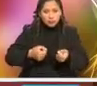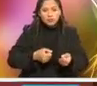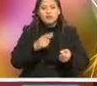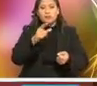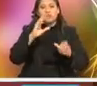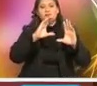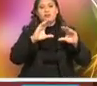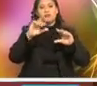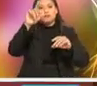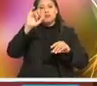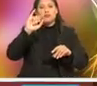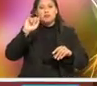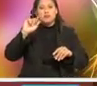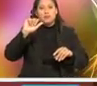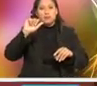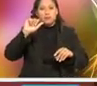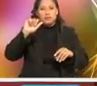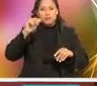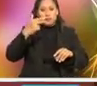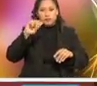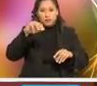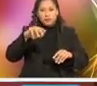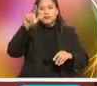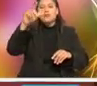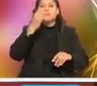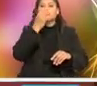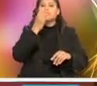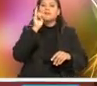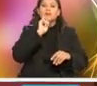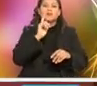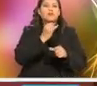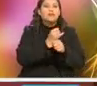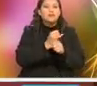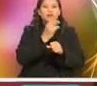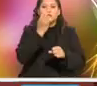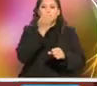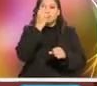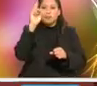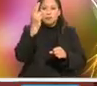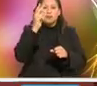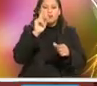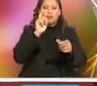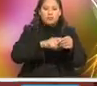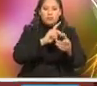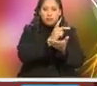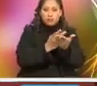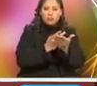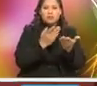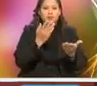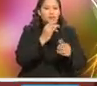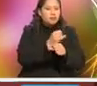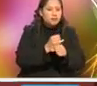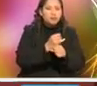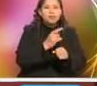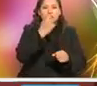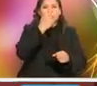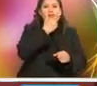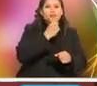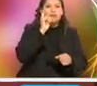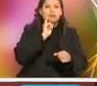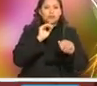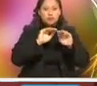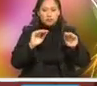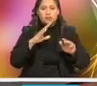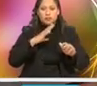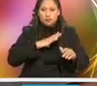Ciencias Políticas del ITAM, profesora investigadora de la UNAM, adscrita al Programa Universitario de Estudios de Género. Ya que existe un programa de estudios de